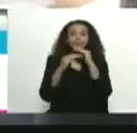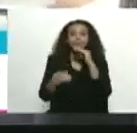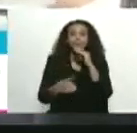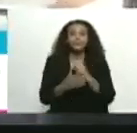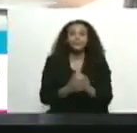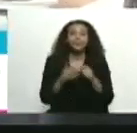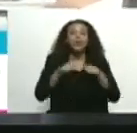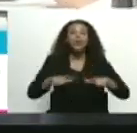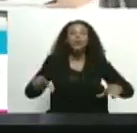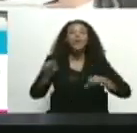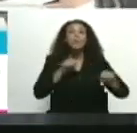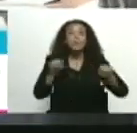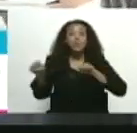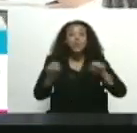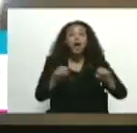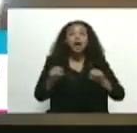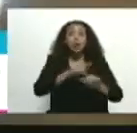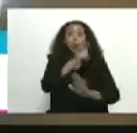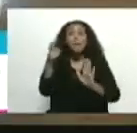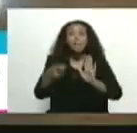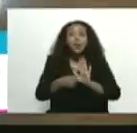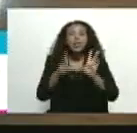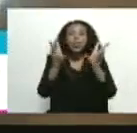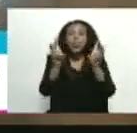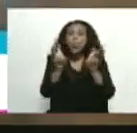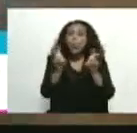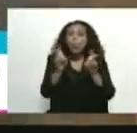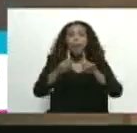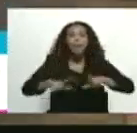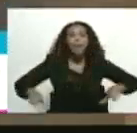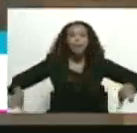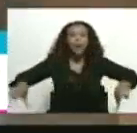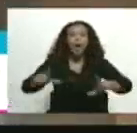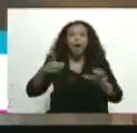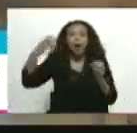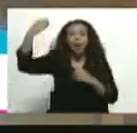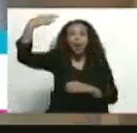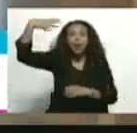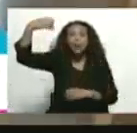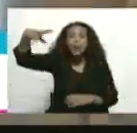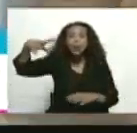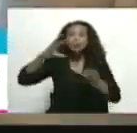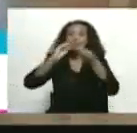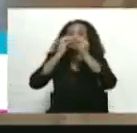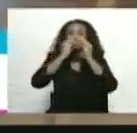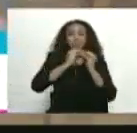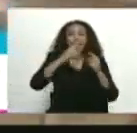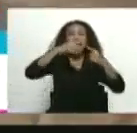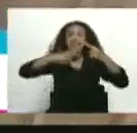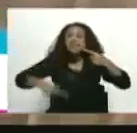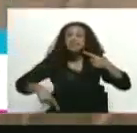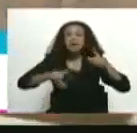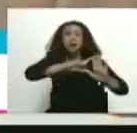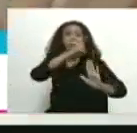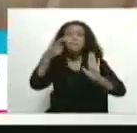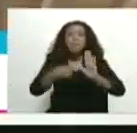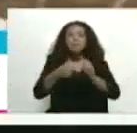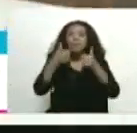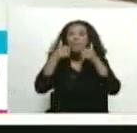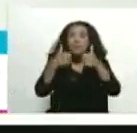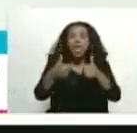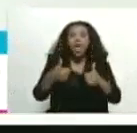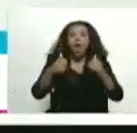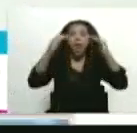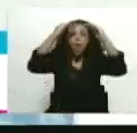Habilitadas con el mobiliario completamente nuevo, señor presidente, la iluminación recuperada en su totalidad,